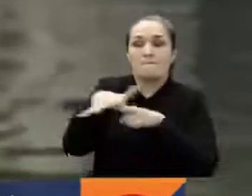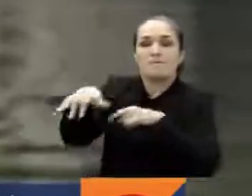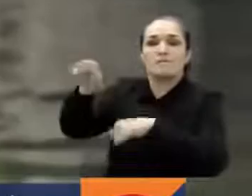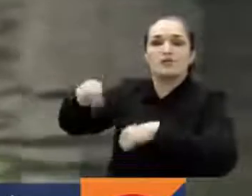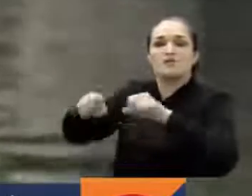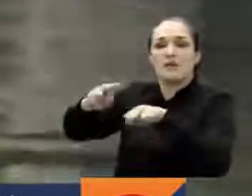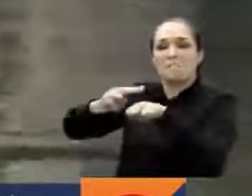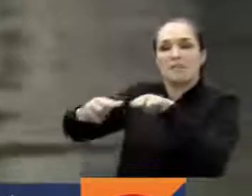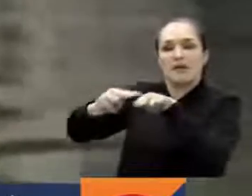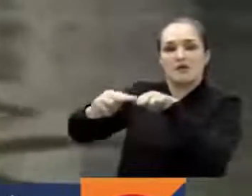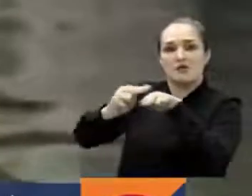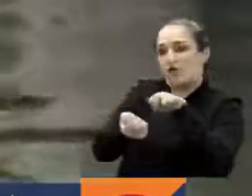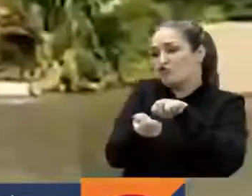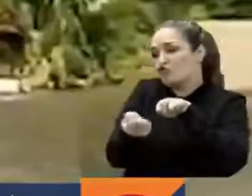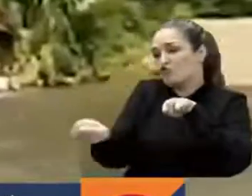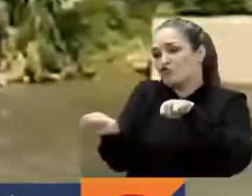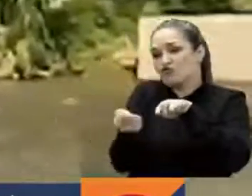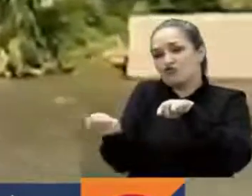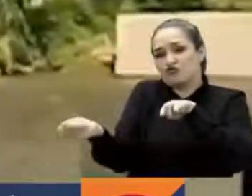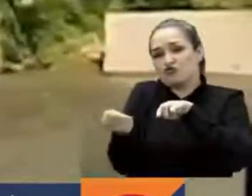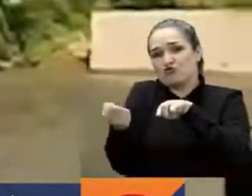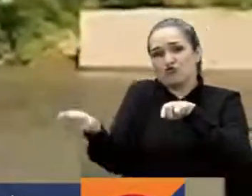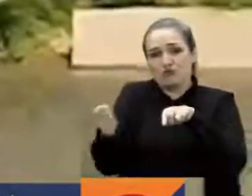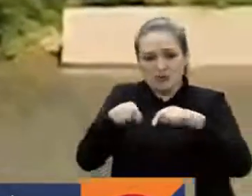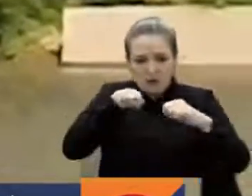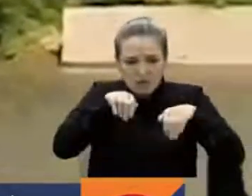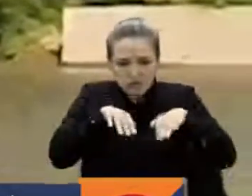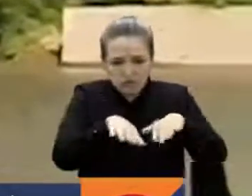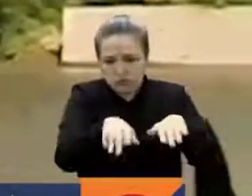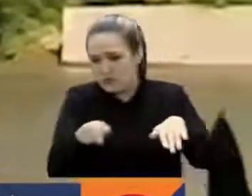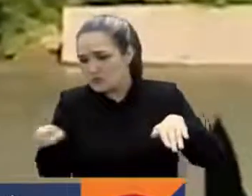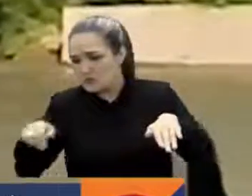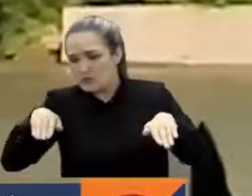ciudad, ya que este está construido al lado del afluente.